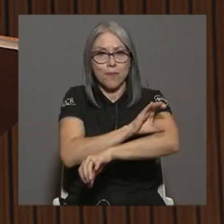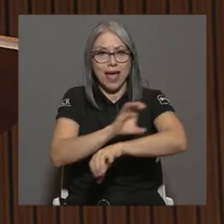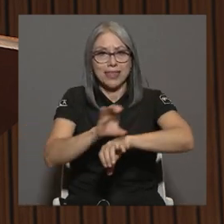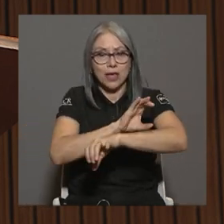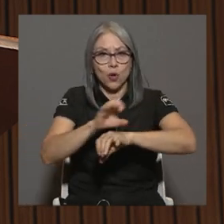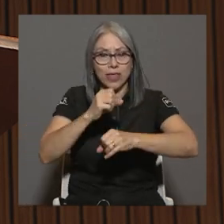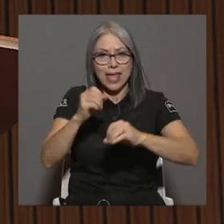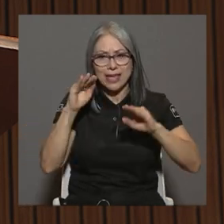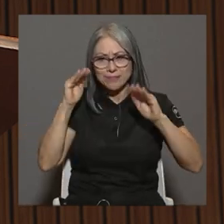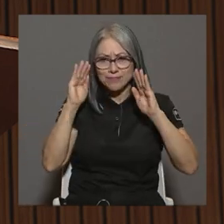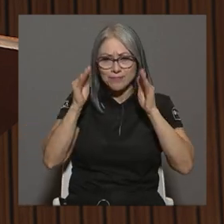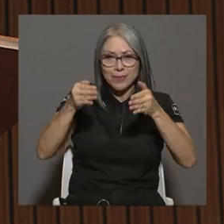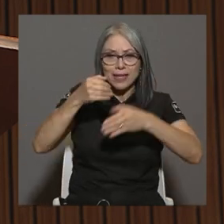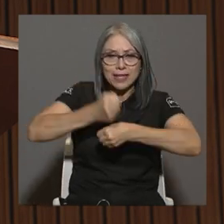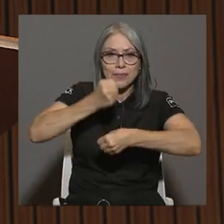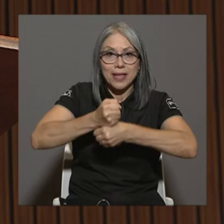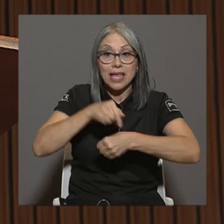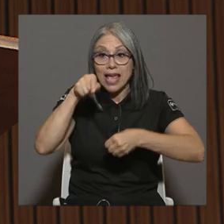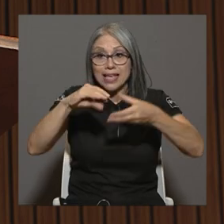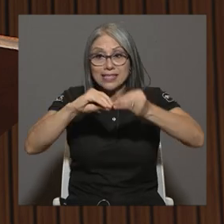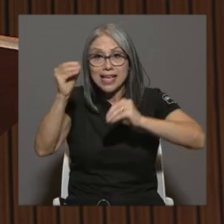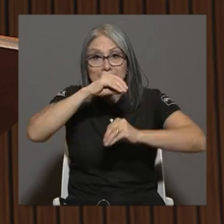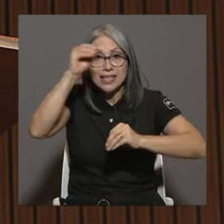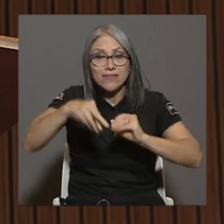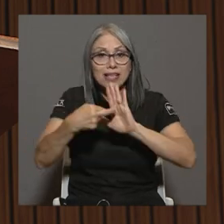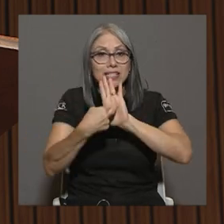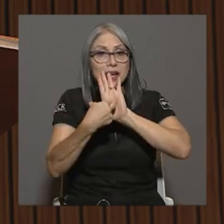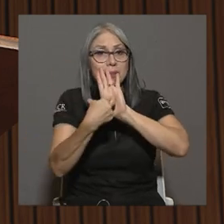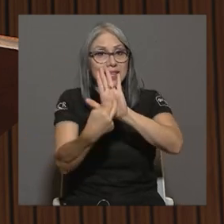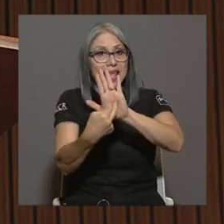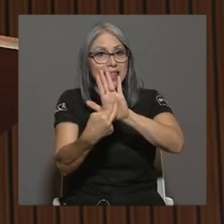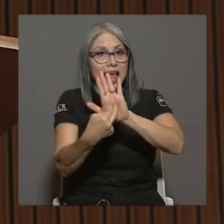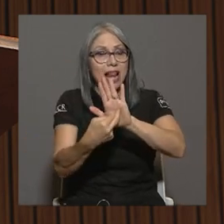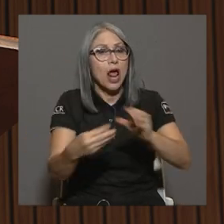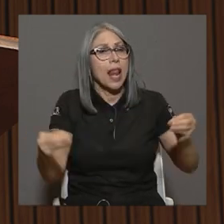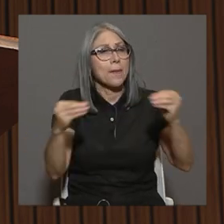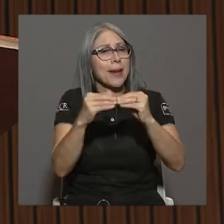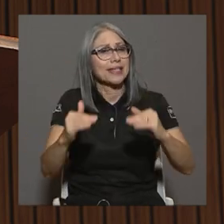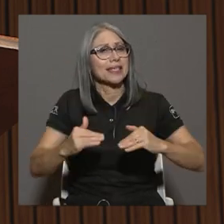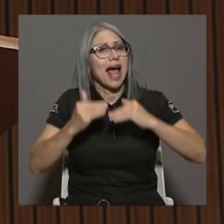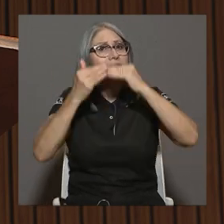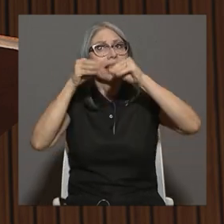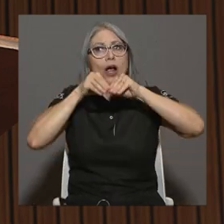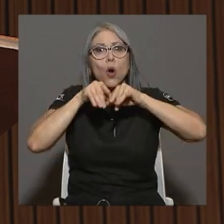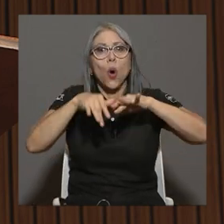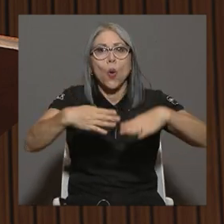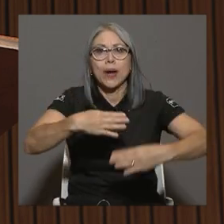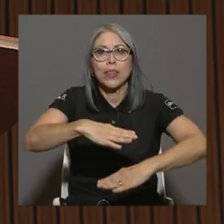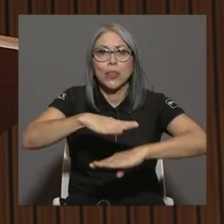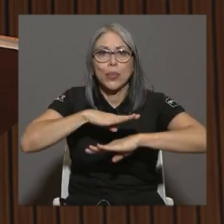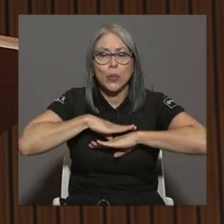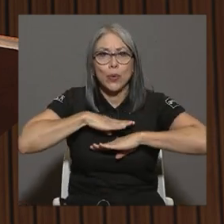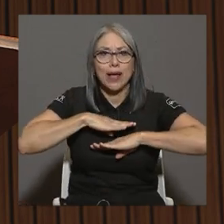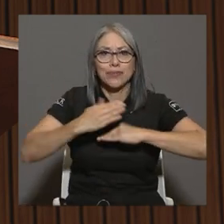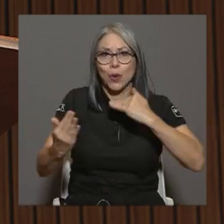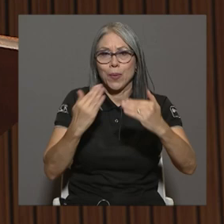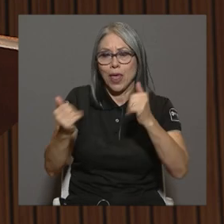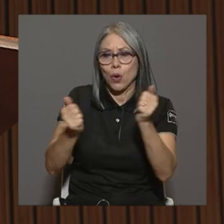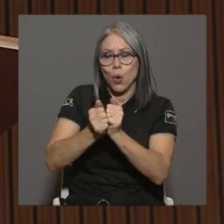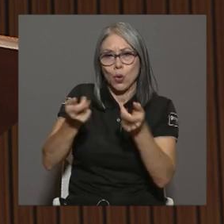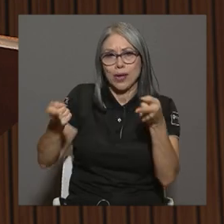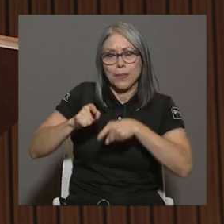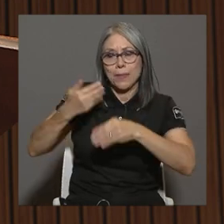Estas cifras representan la cobertura más alta registrada en la historia. Además, por primera